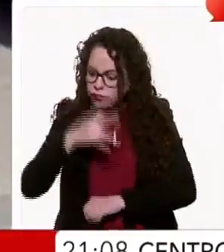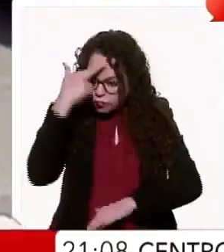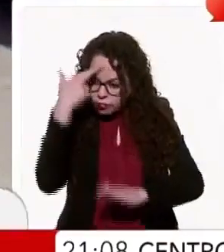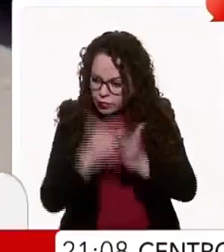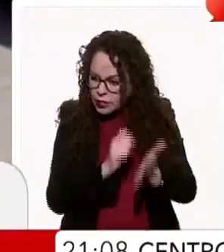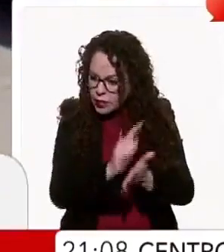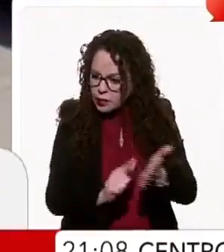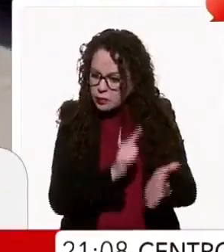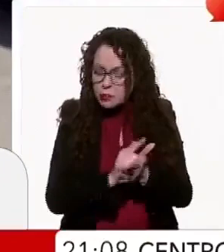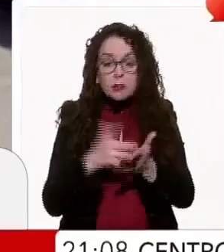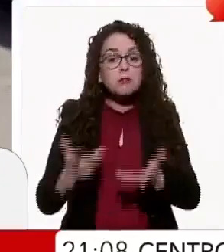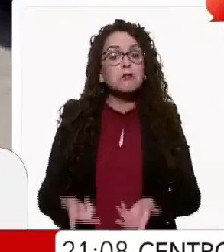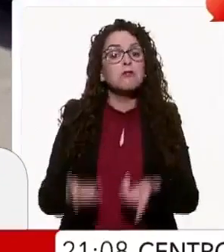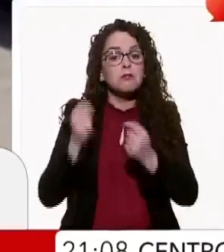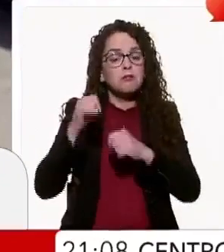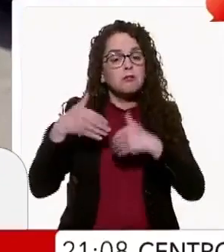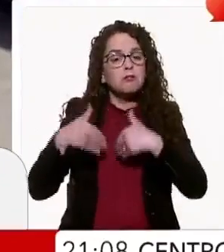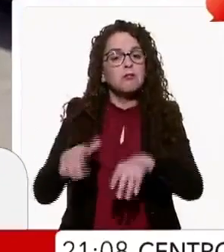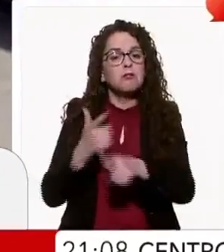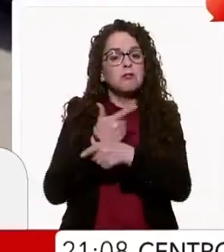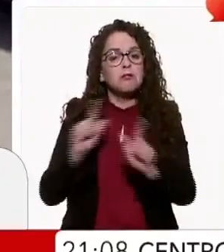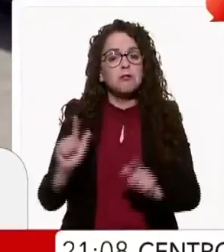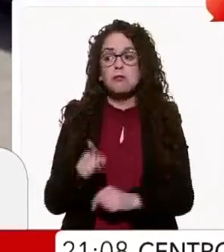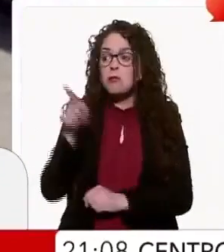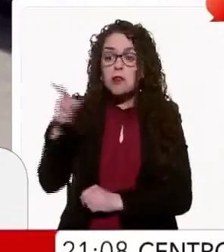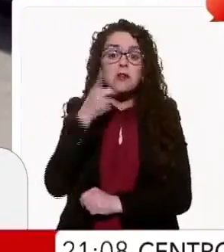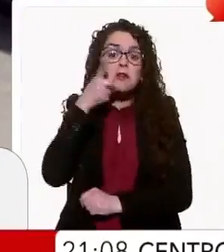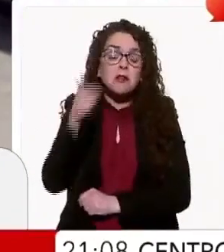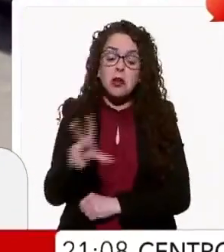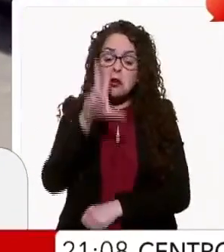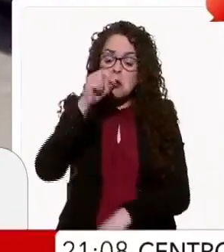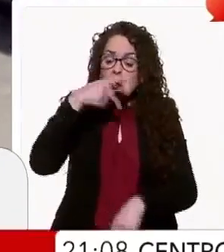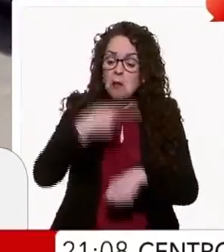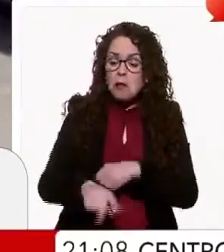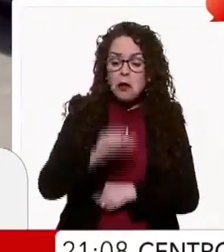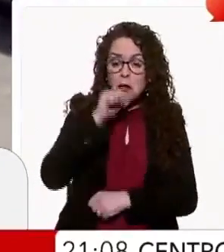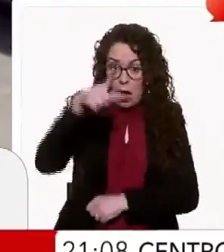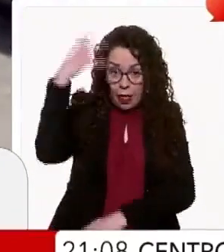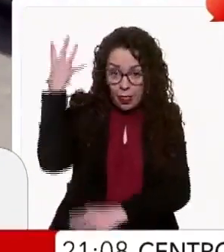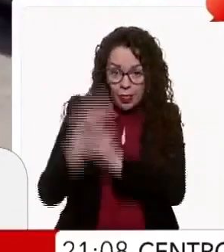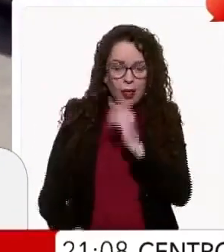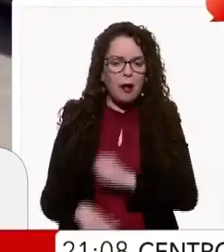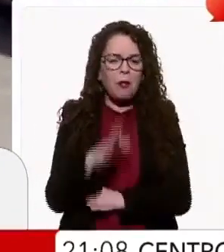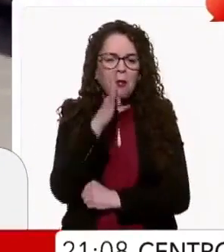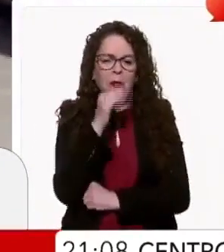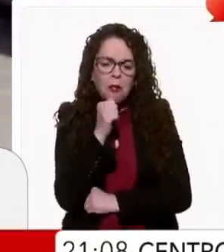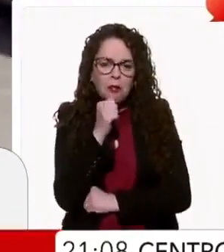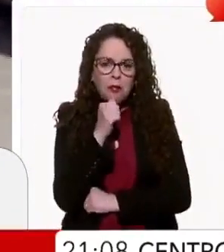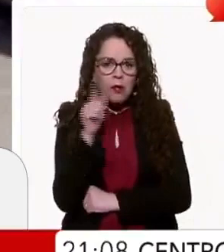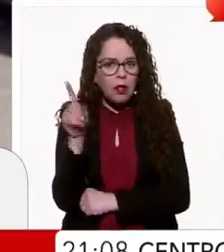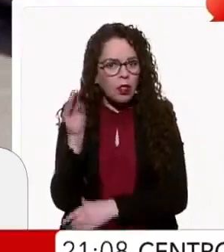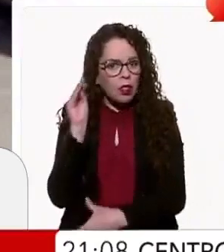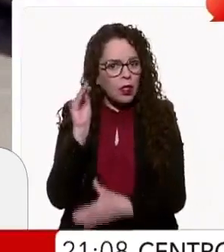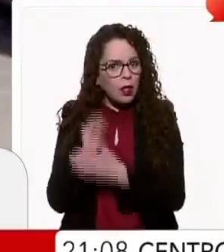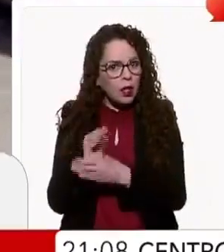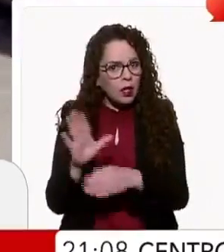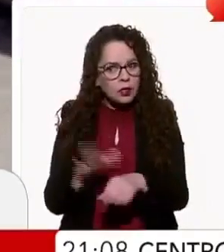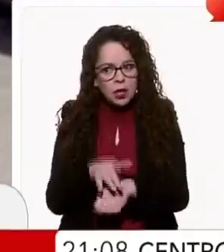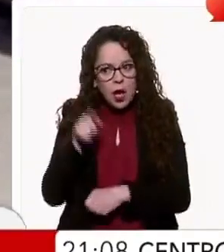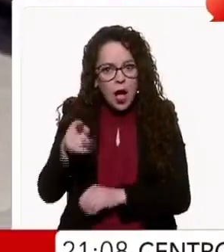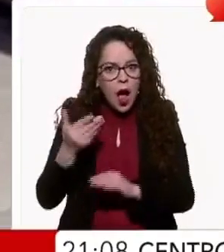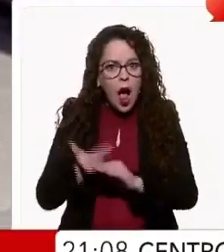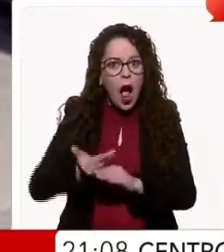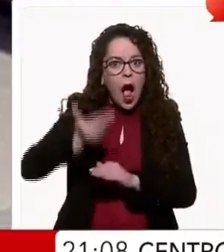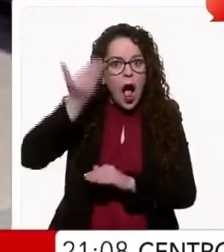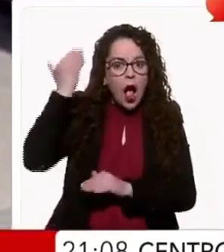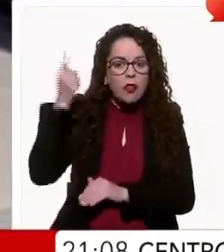que no existe riesgo de sustracción de la acción de la justicia, haciendo caso omiso que dicho individuo fue